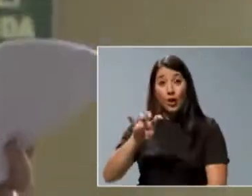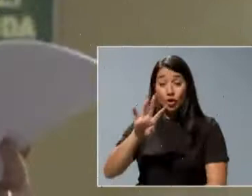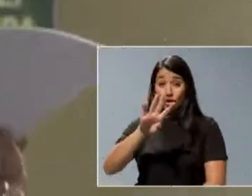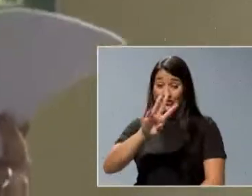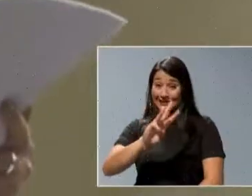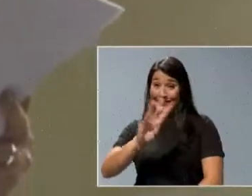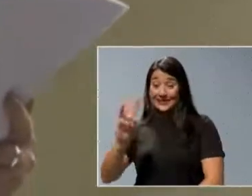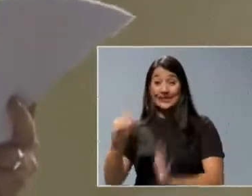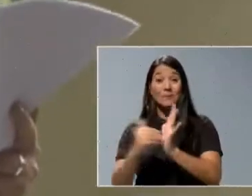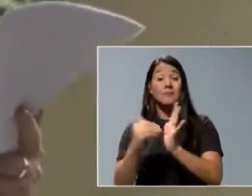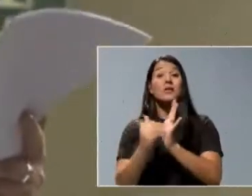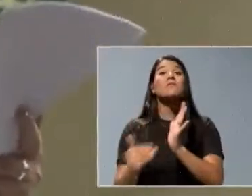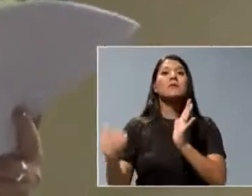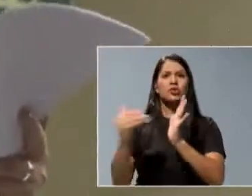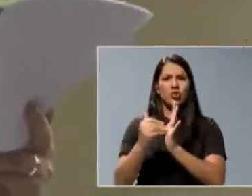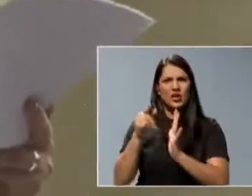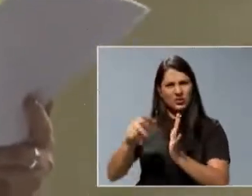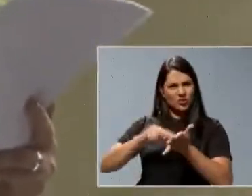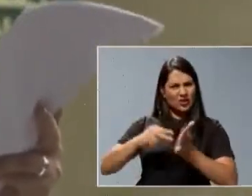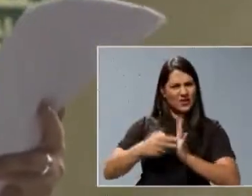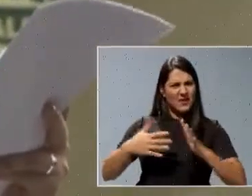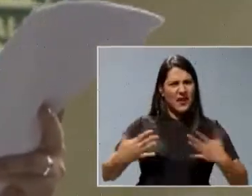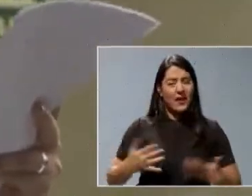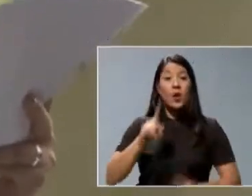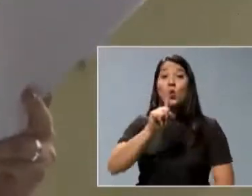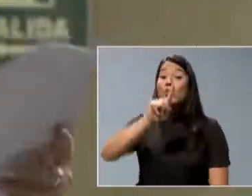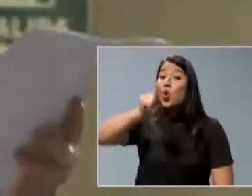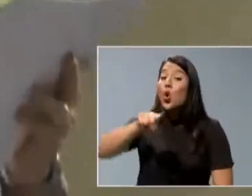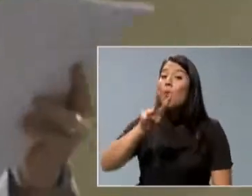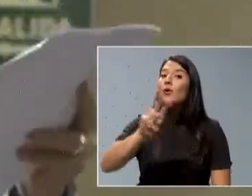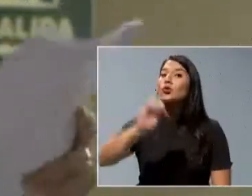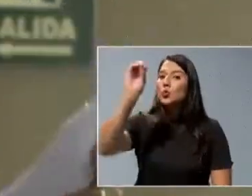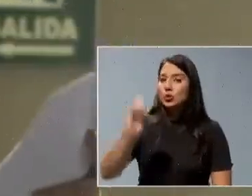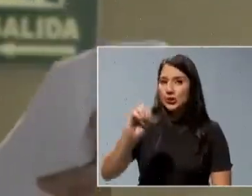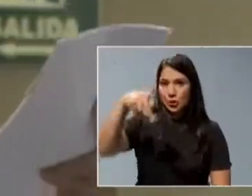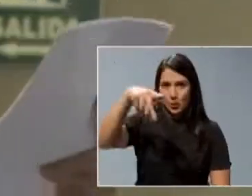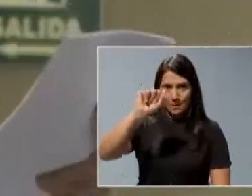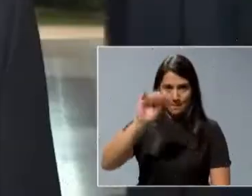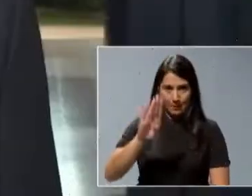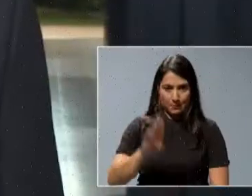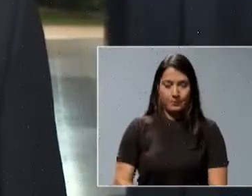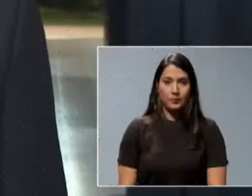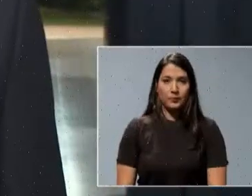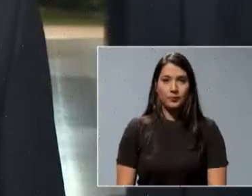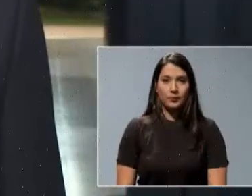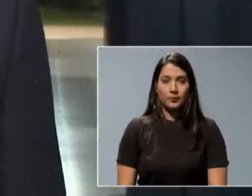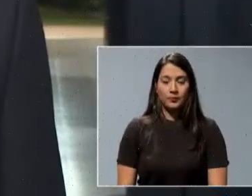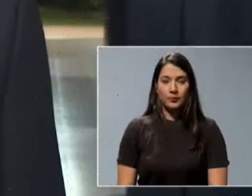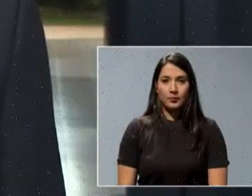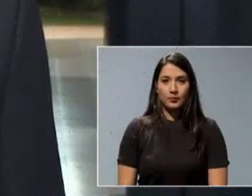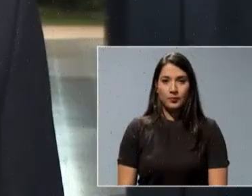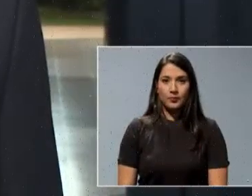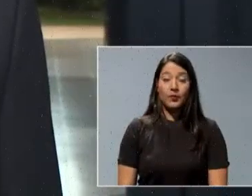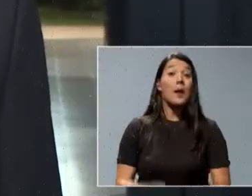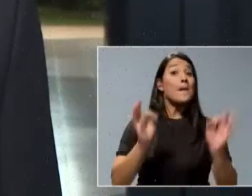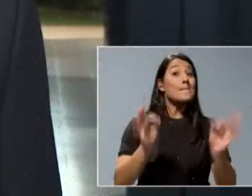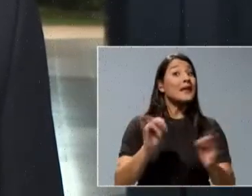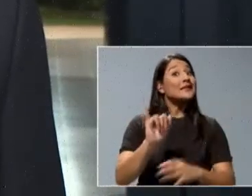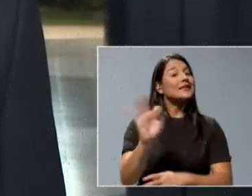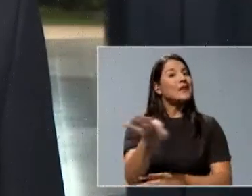466.000 millones, que significa un 1.2% del PIB. Bien, de esta